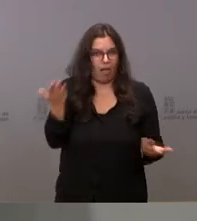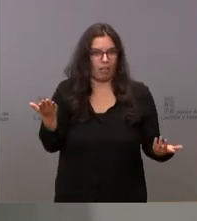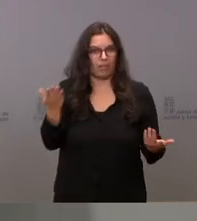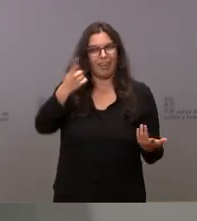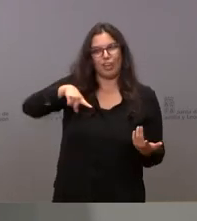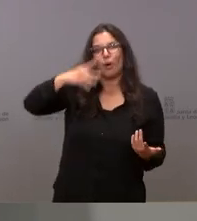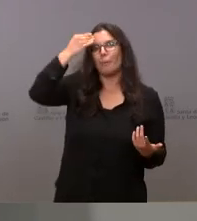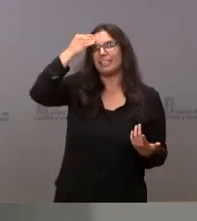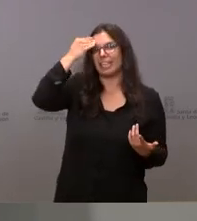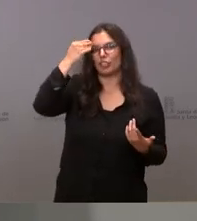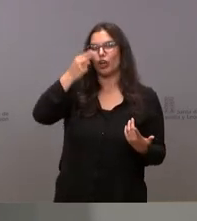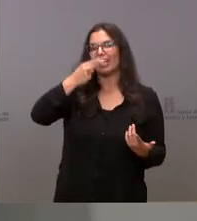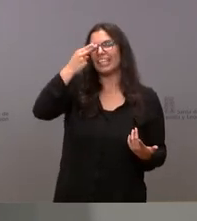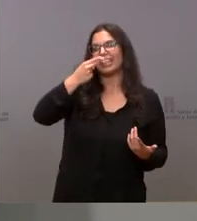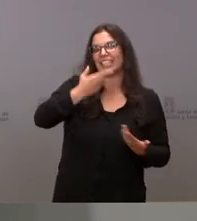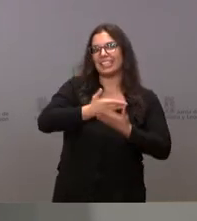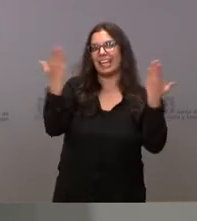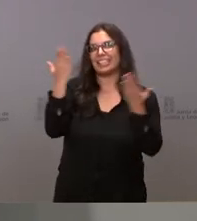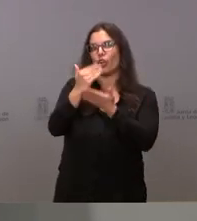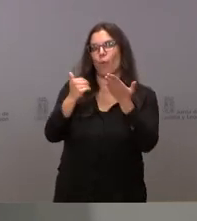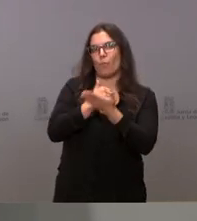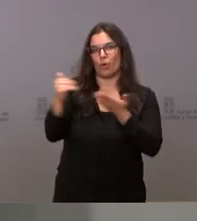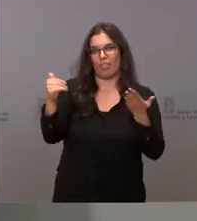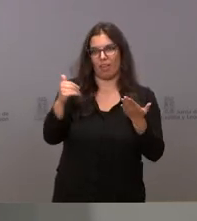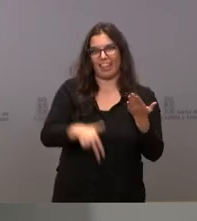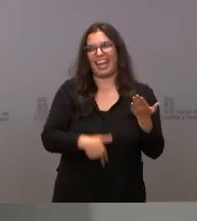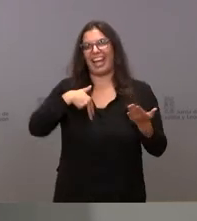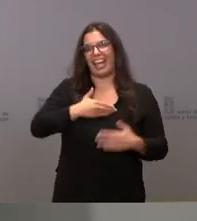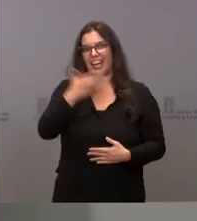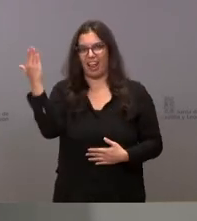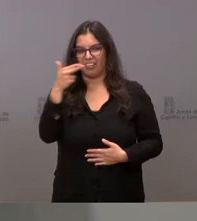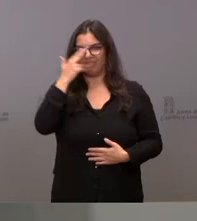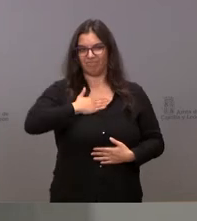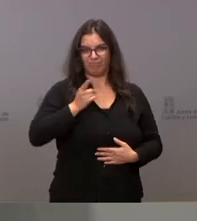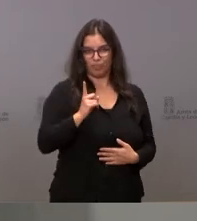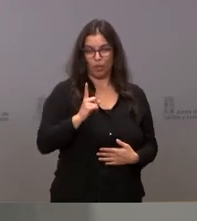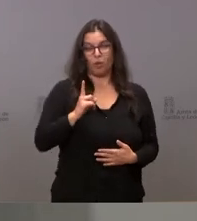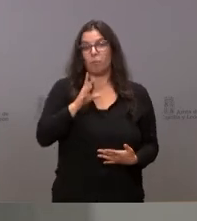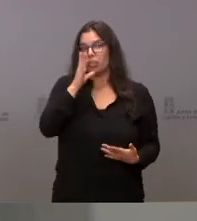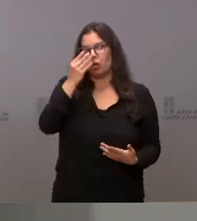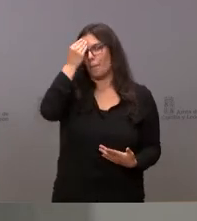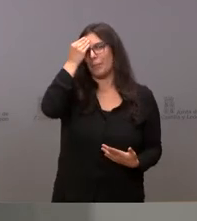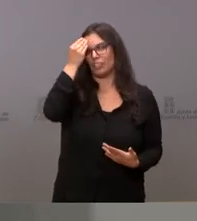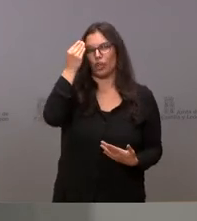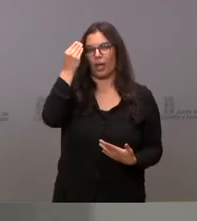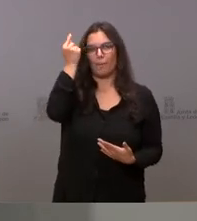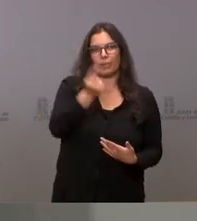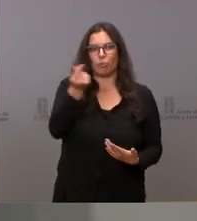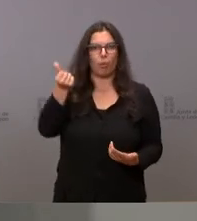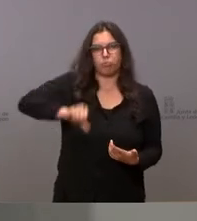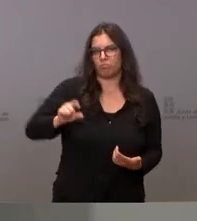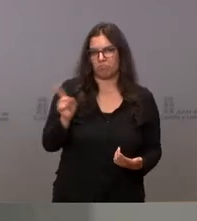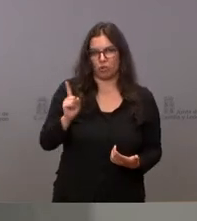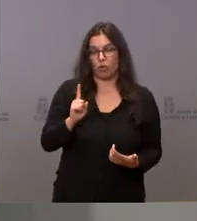pensando en el interés de la comunidad y el interés de sus ciudadanos. Por tanto, no contemplamos en principio ese escenario. Creemos que el acuerdo del techo de